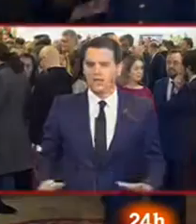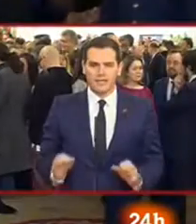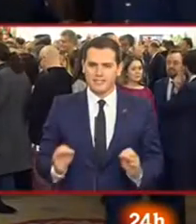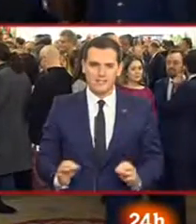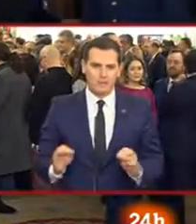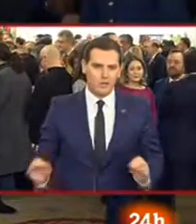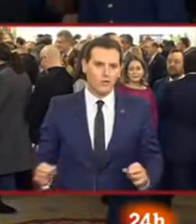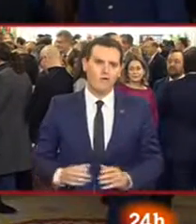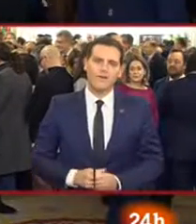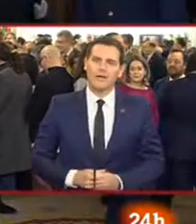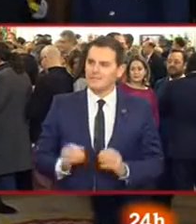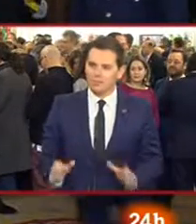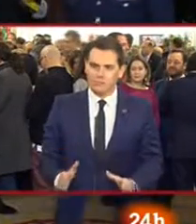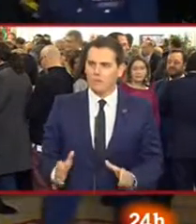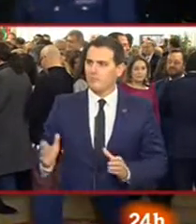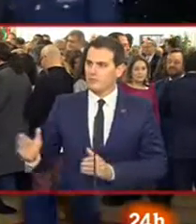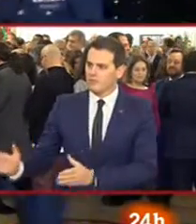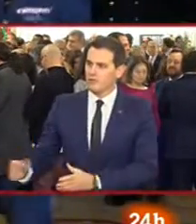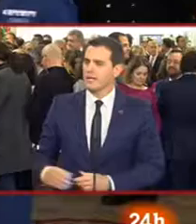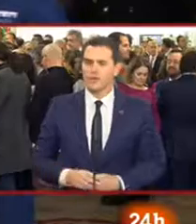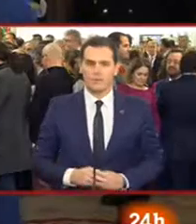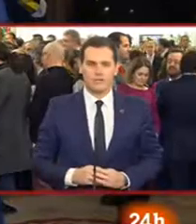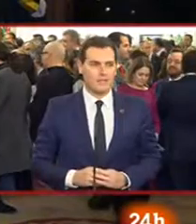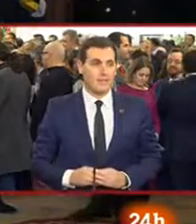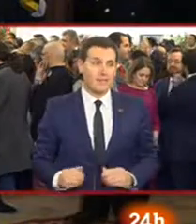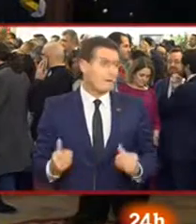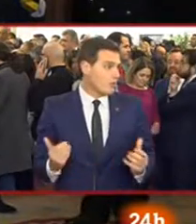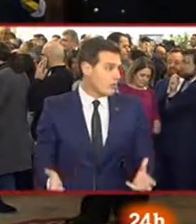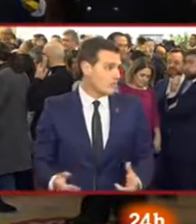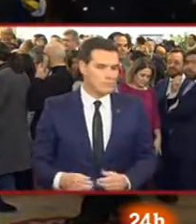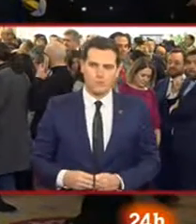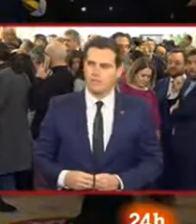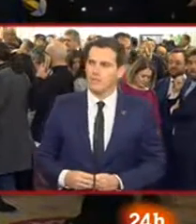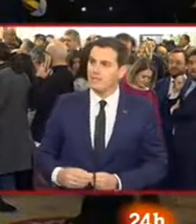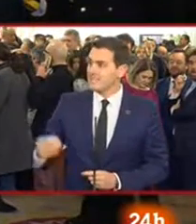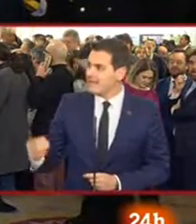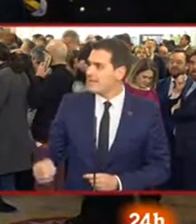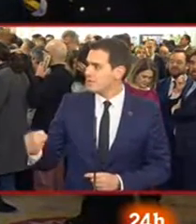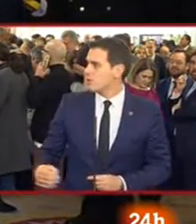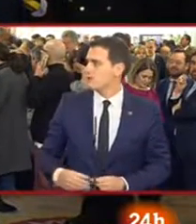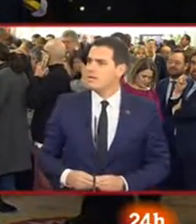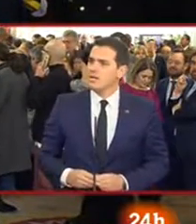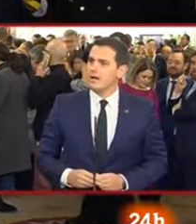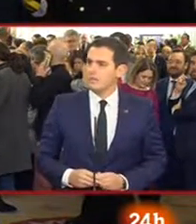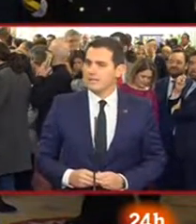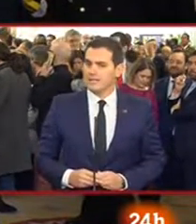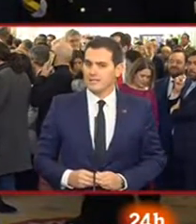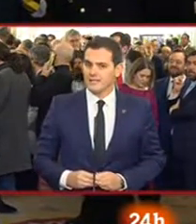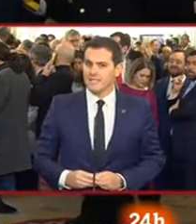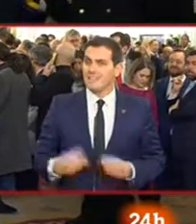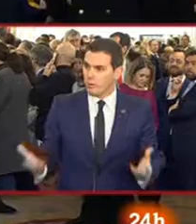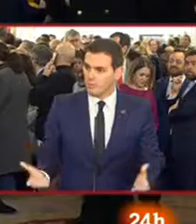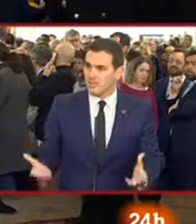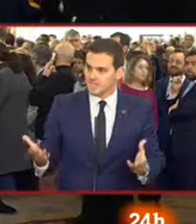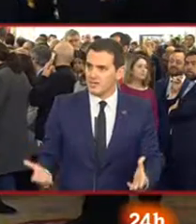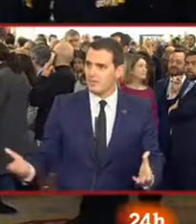Cataluña. Ese es el mejor antídoto frente a los que quieren romper España. La mejor defensa posible es ganar en las urnas a los separatistas.